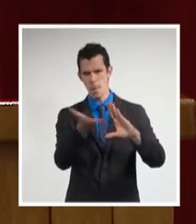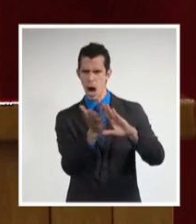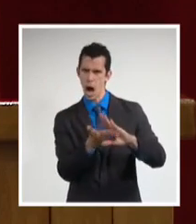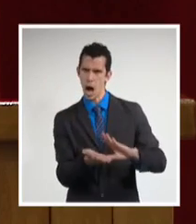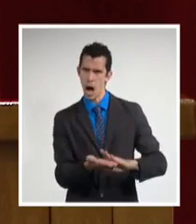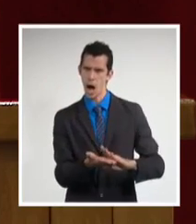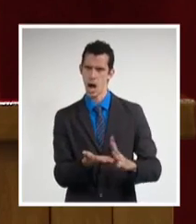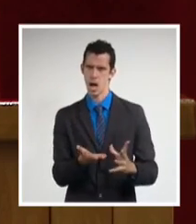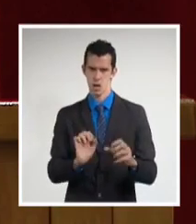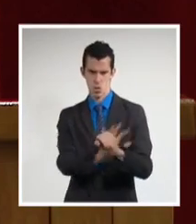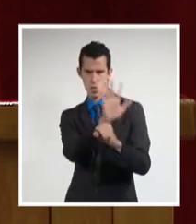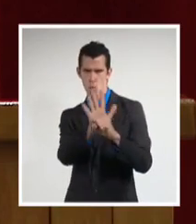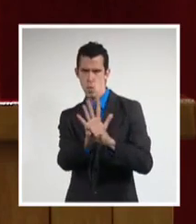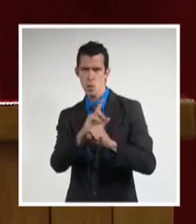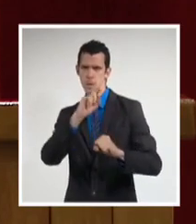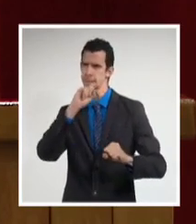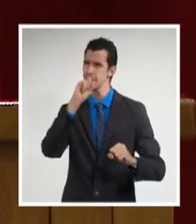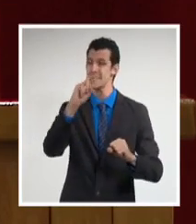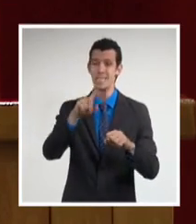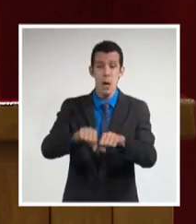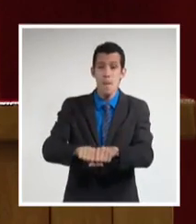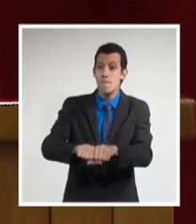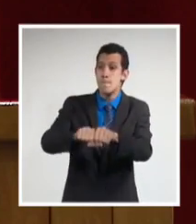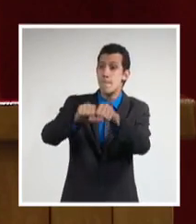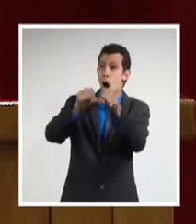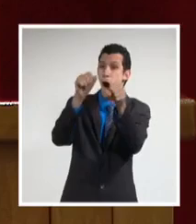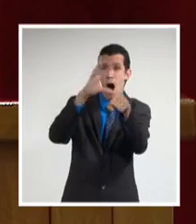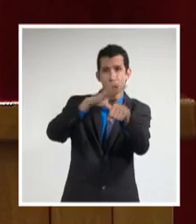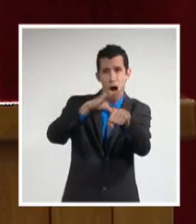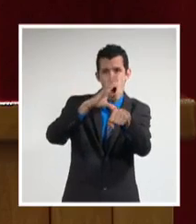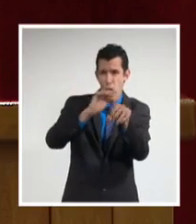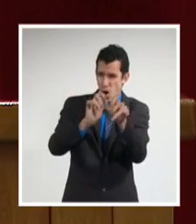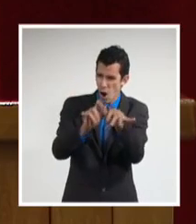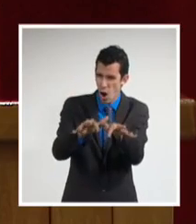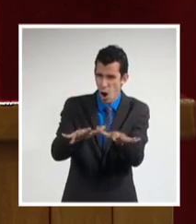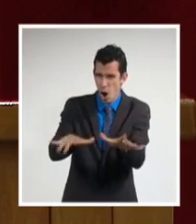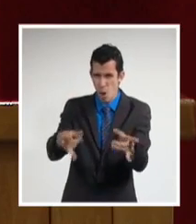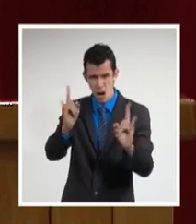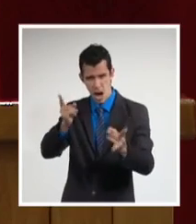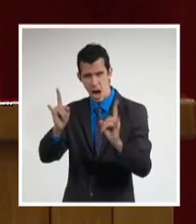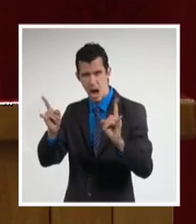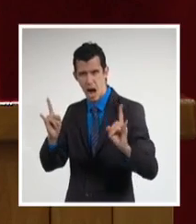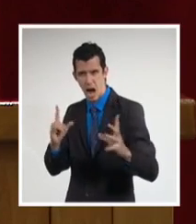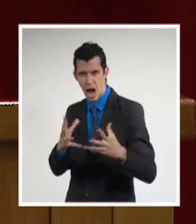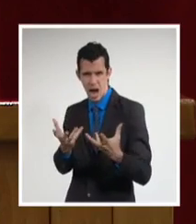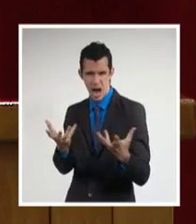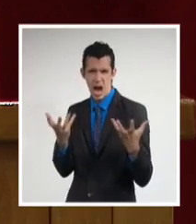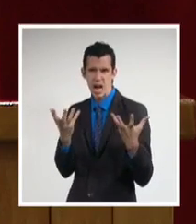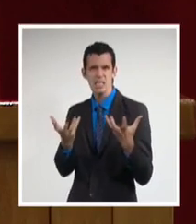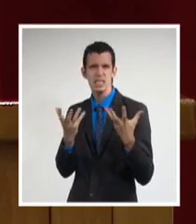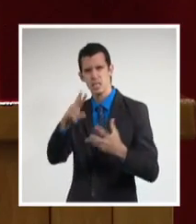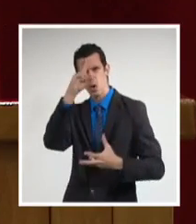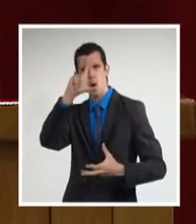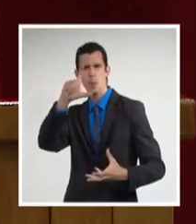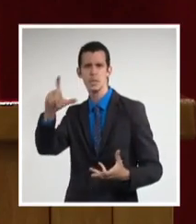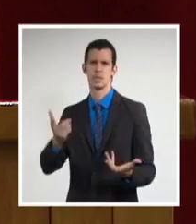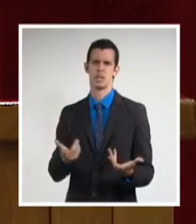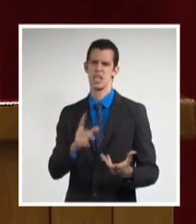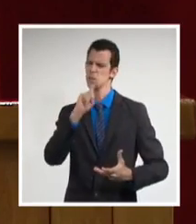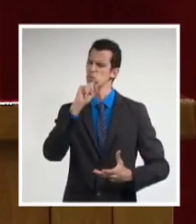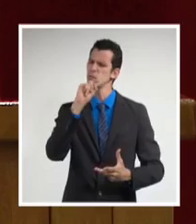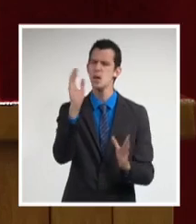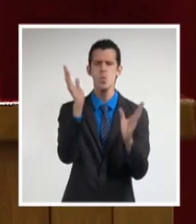medio de una pandemia con picos escalofriantes de contagios y fallecidos, saturación de hospitales, escasa